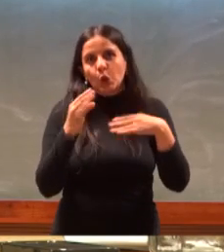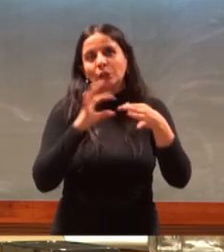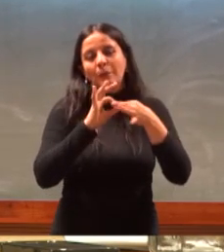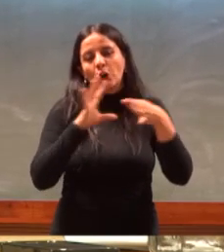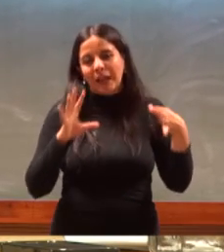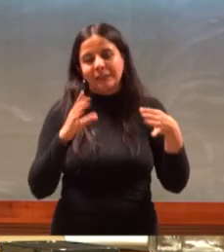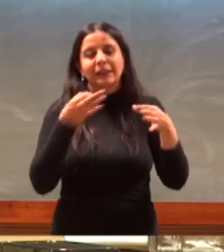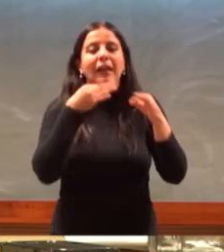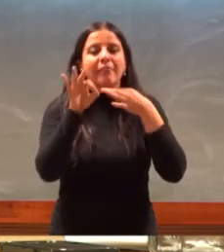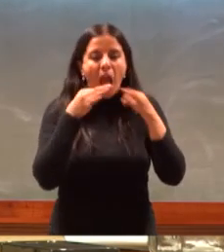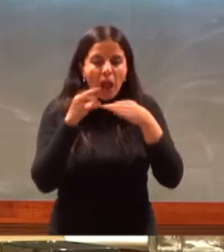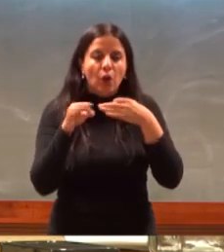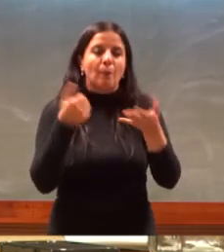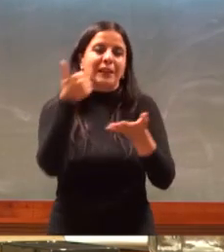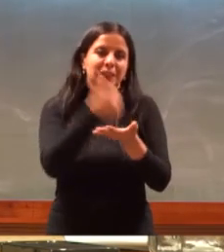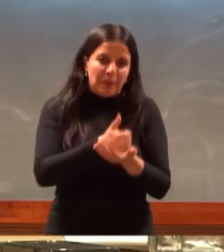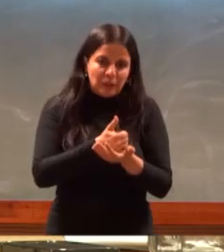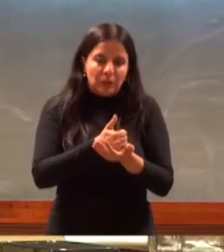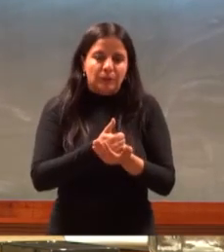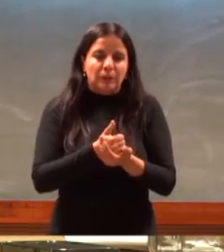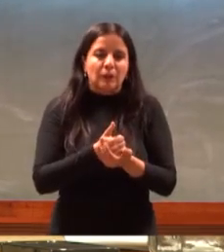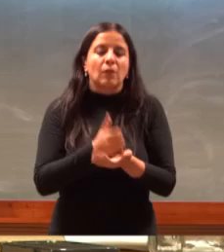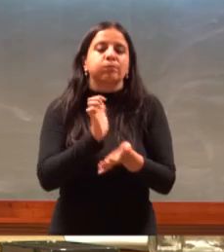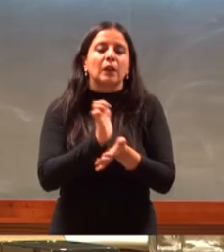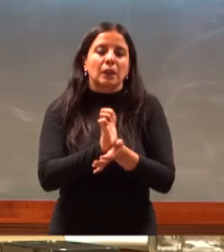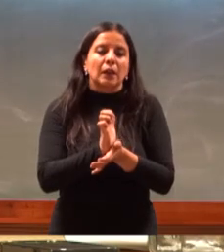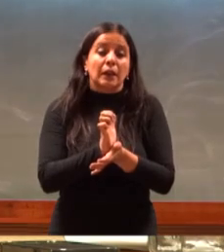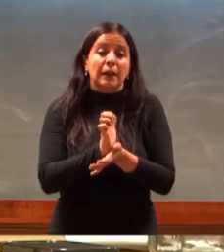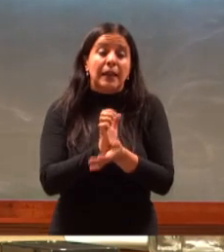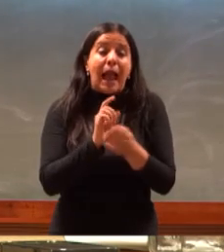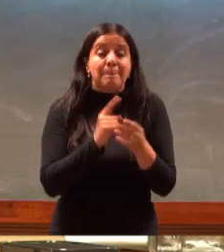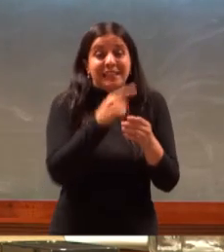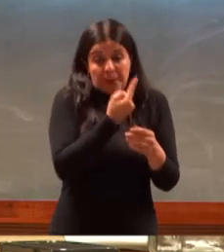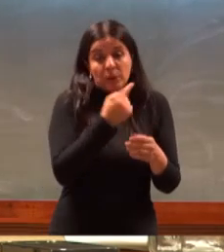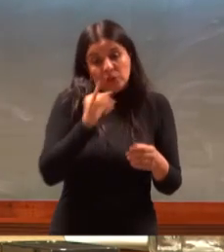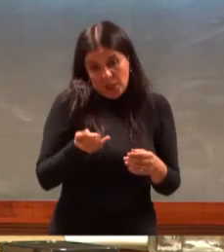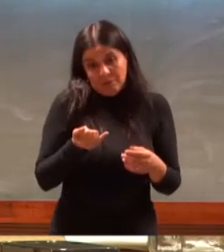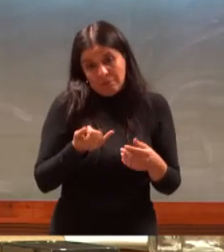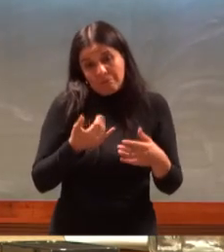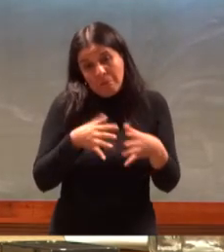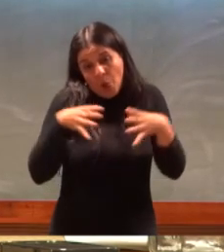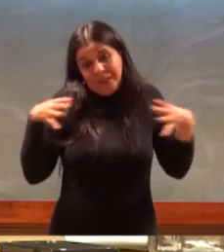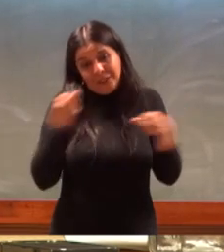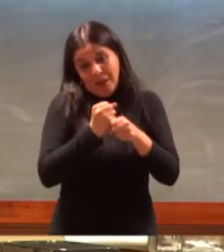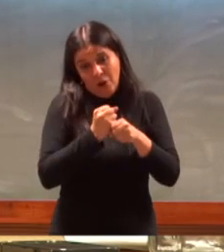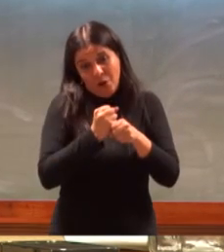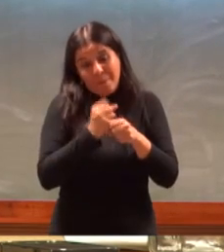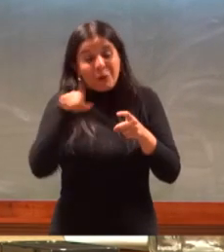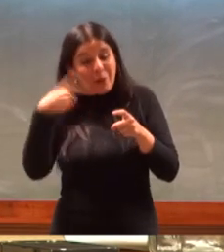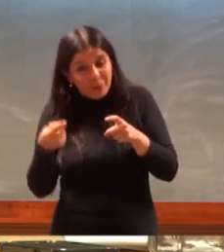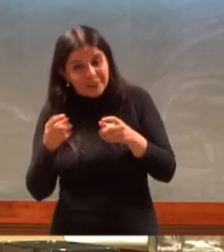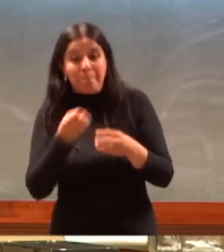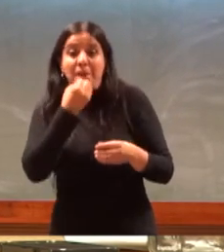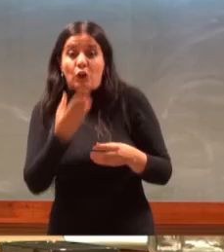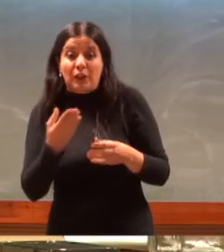participación supone eh inicialmente mayor trabajo Pero por otro lado genera otras condiciones de trabajo para los